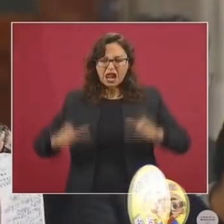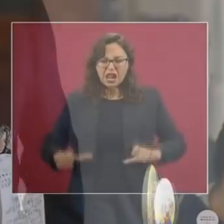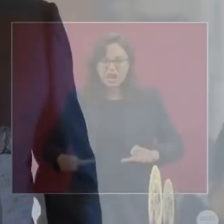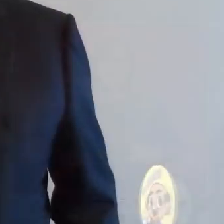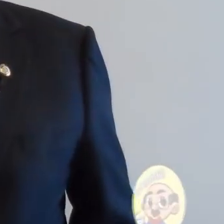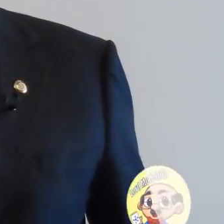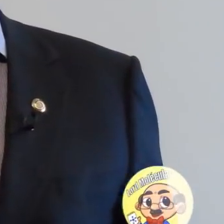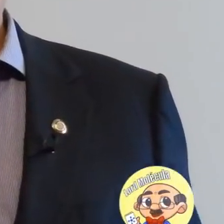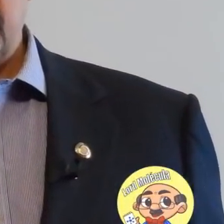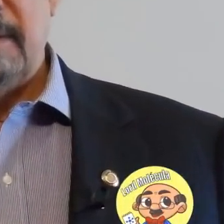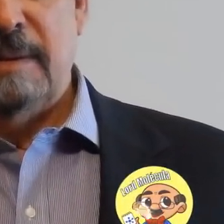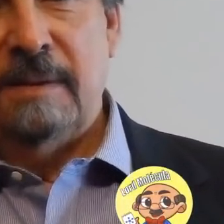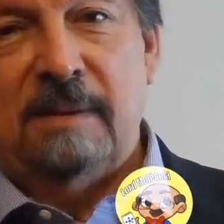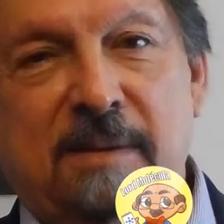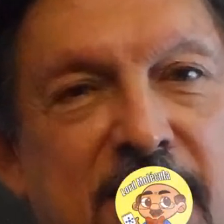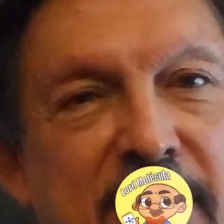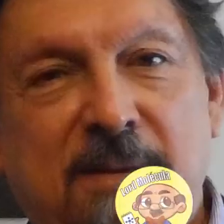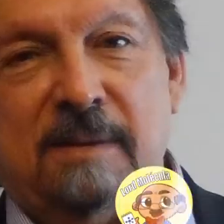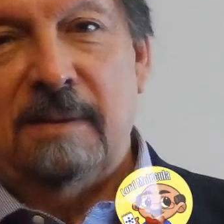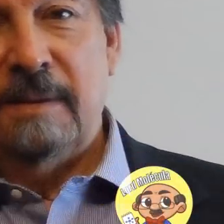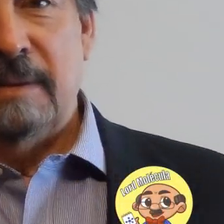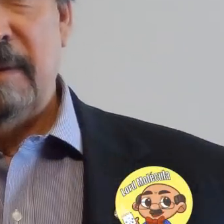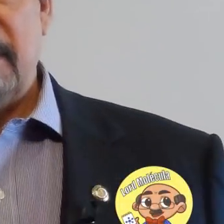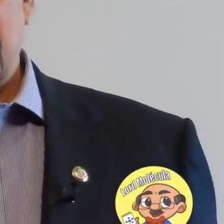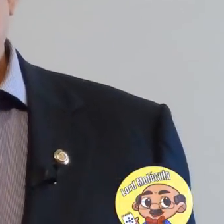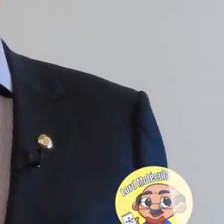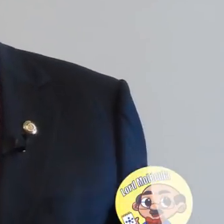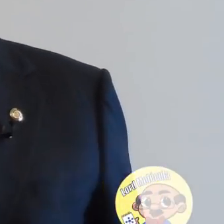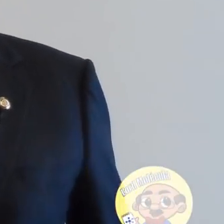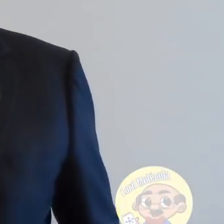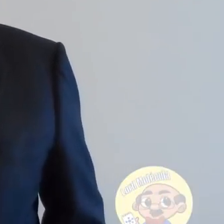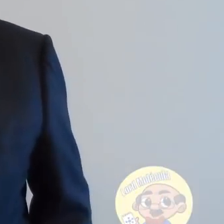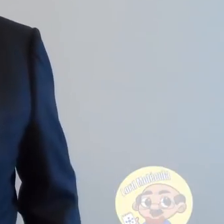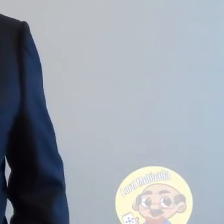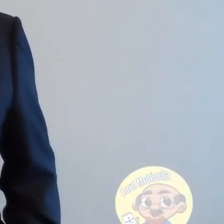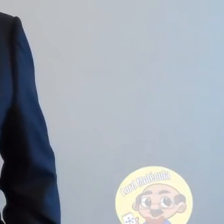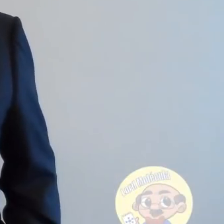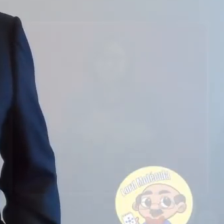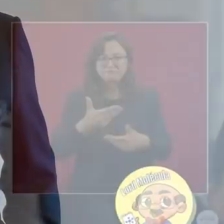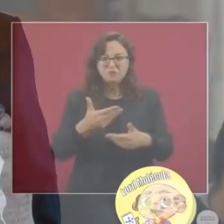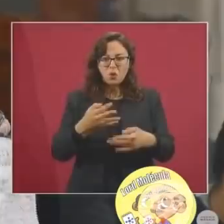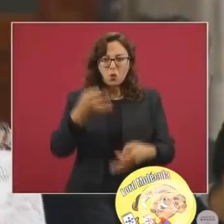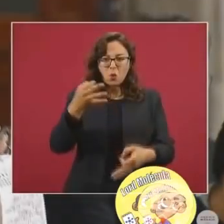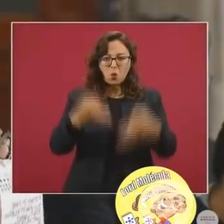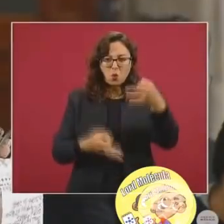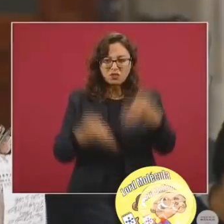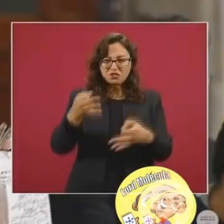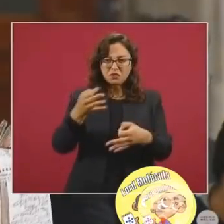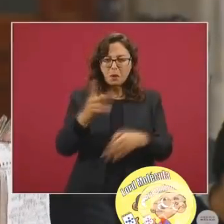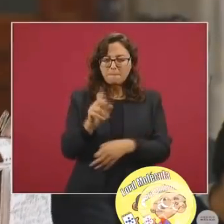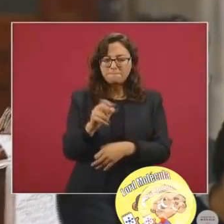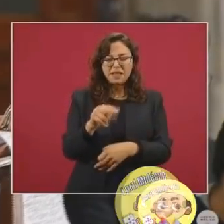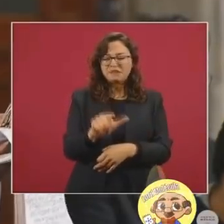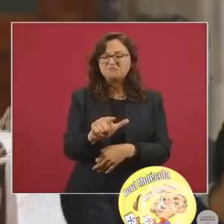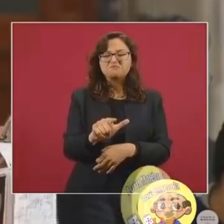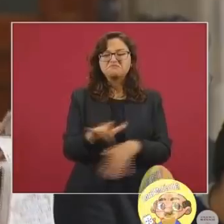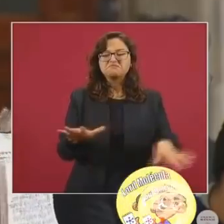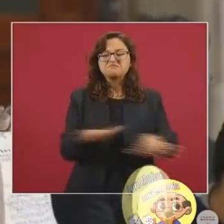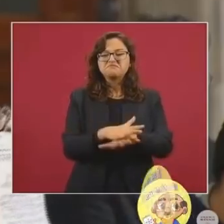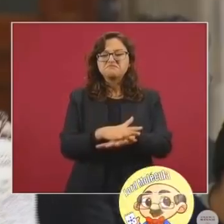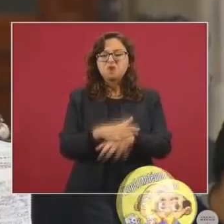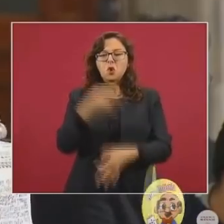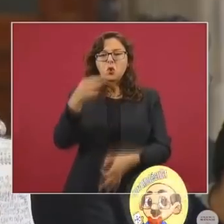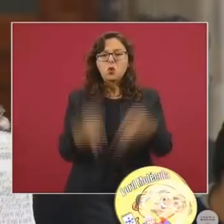Senador, atrás de usted tiene una fotografía con el presidente Andrés Manuel López Obrador. Sí. Él le ha dado